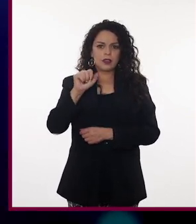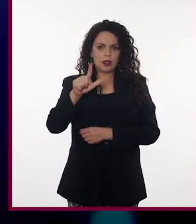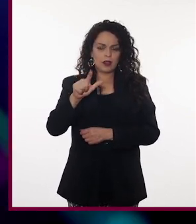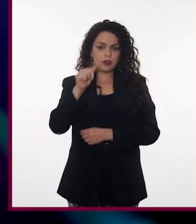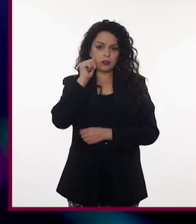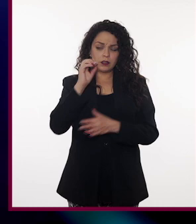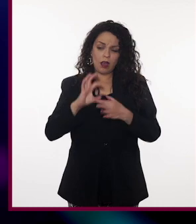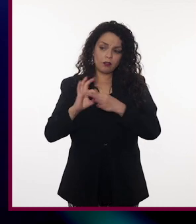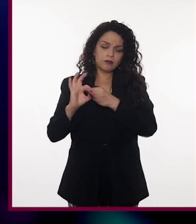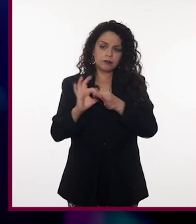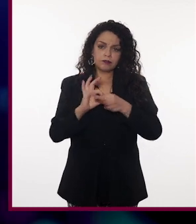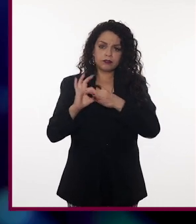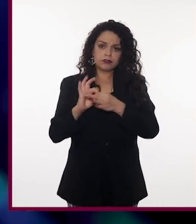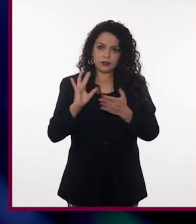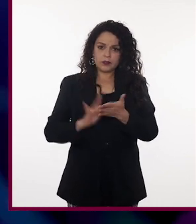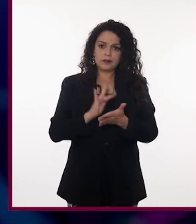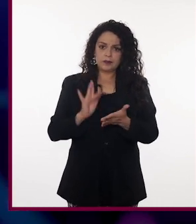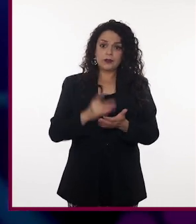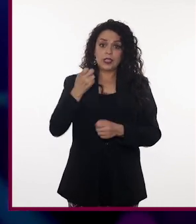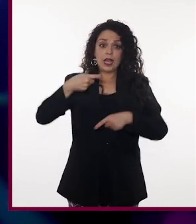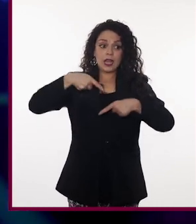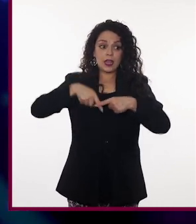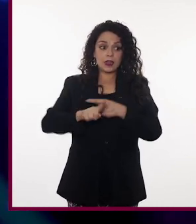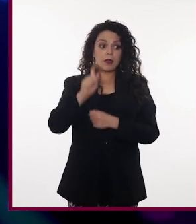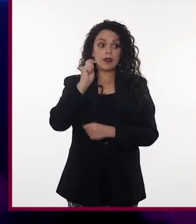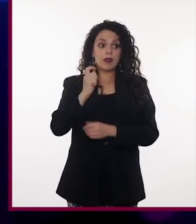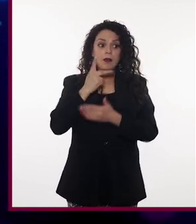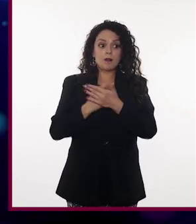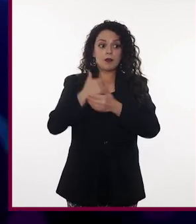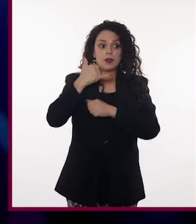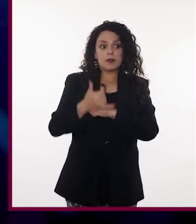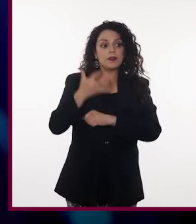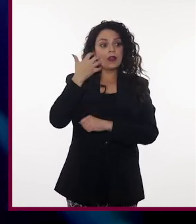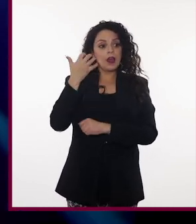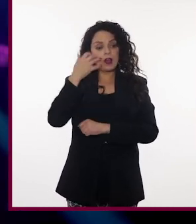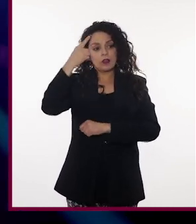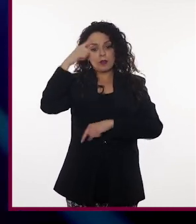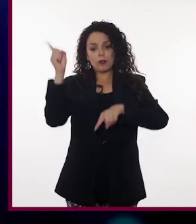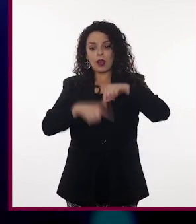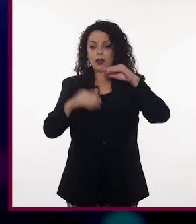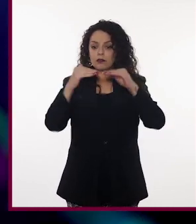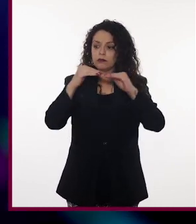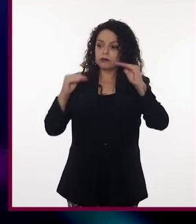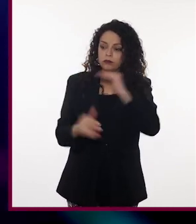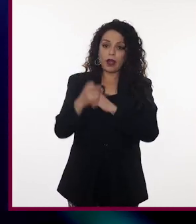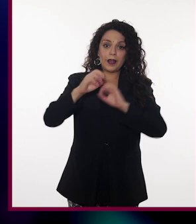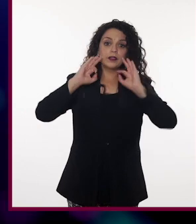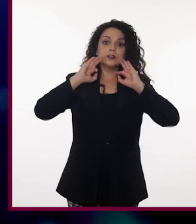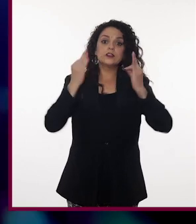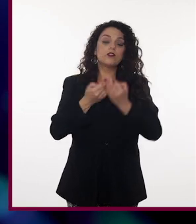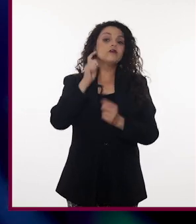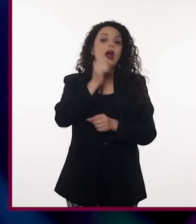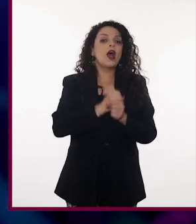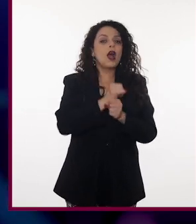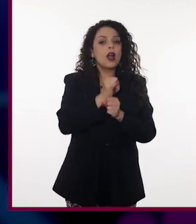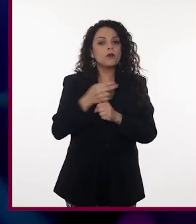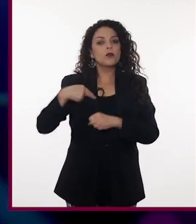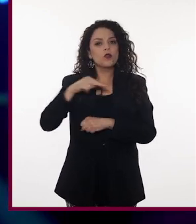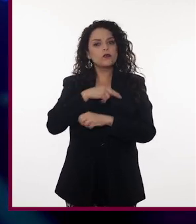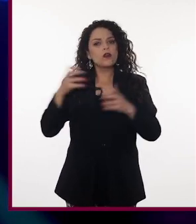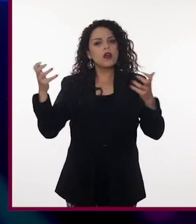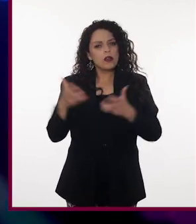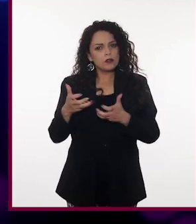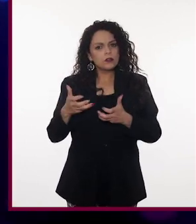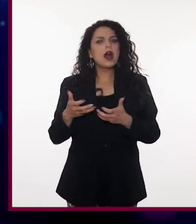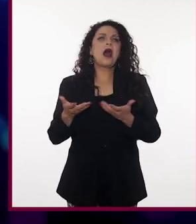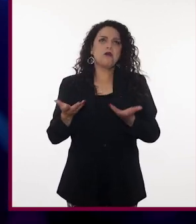colaboración siempre y es de donde nació con el proyecto de Gatitos contra la Desigualdad, que es una manera de tratar de sacar las investigaciones que hacemos, la incidencia